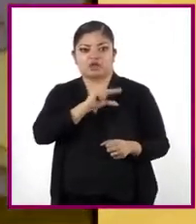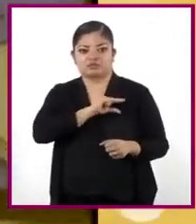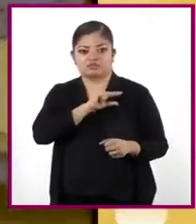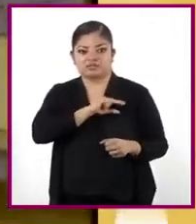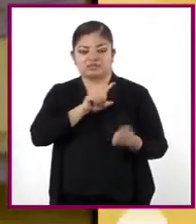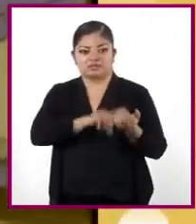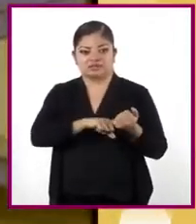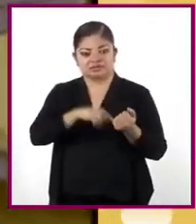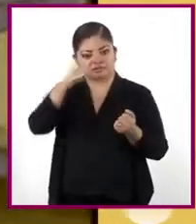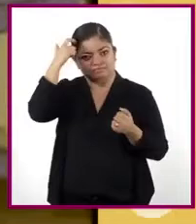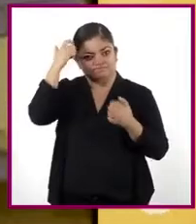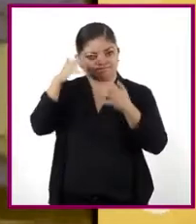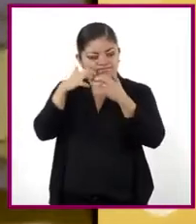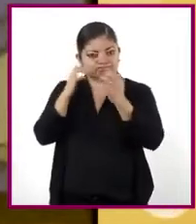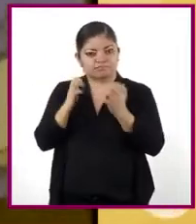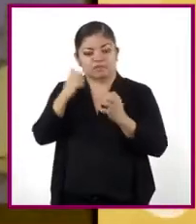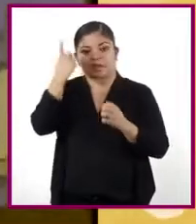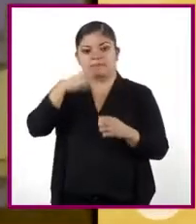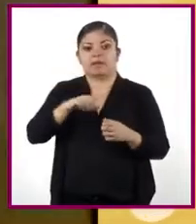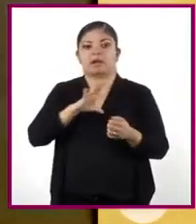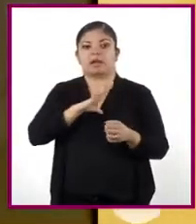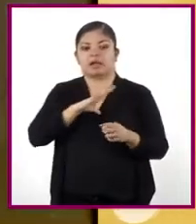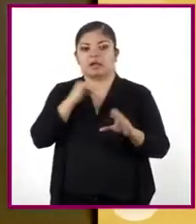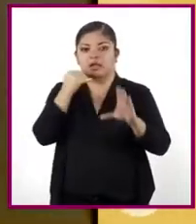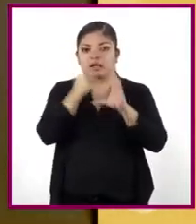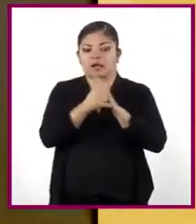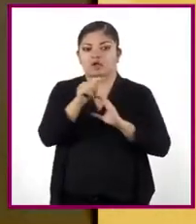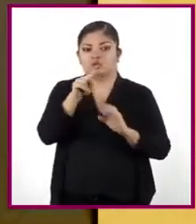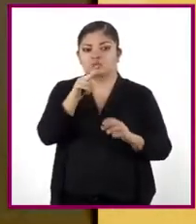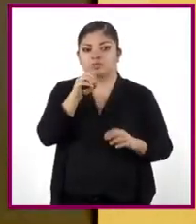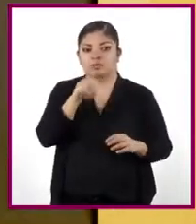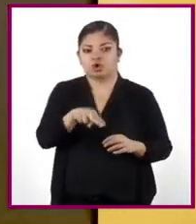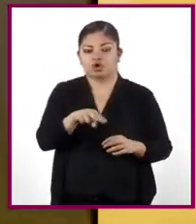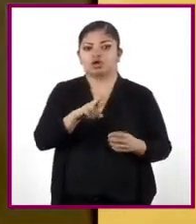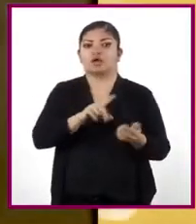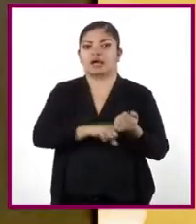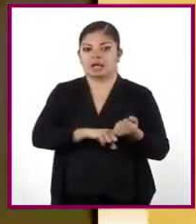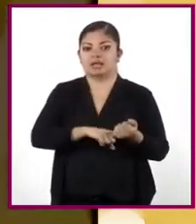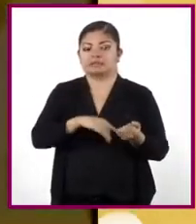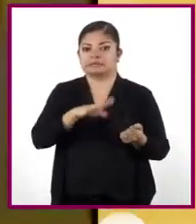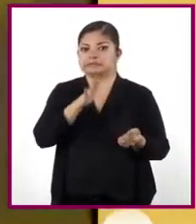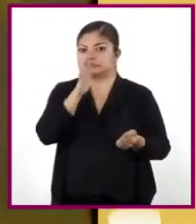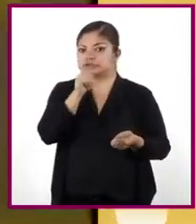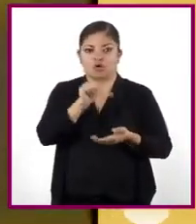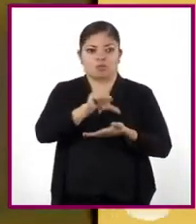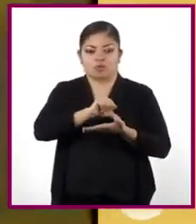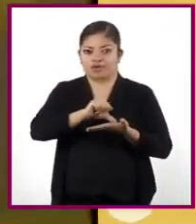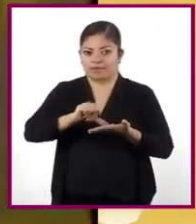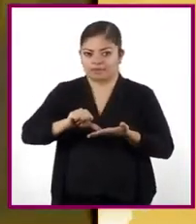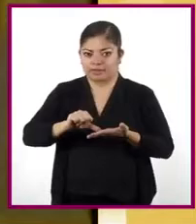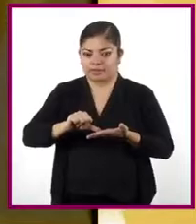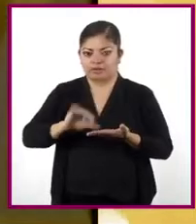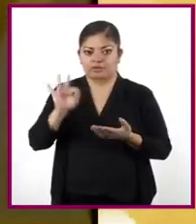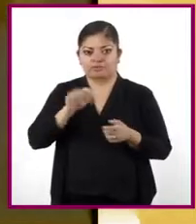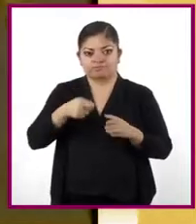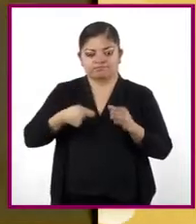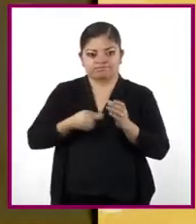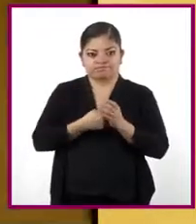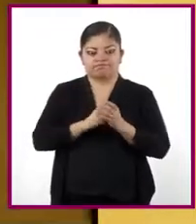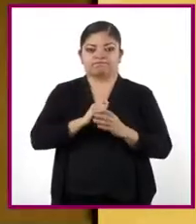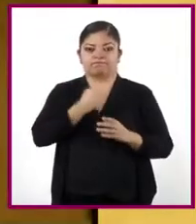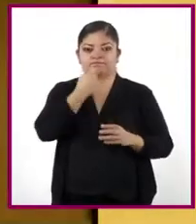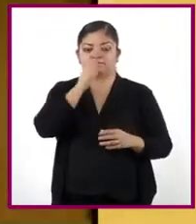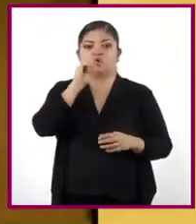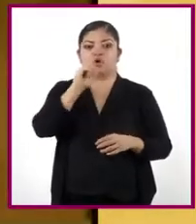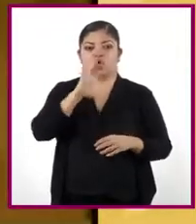tejido cerebral para llegar a tumores que antes eran prácticamente inoperables y colocar algunas sondas o